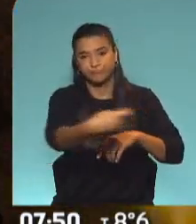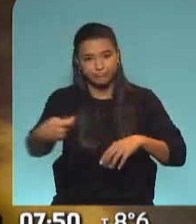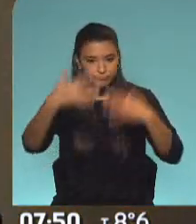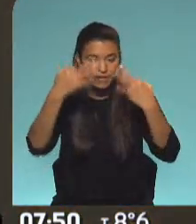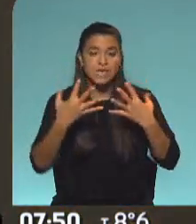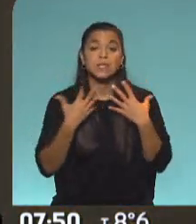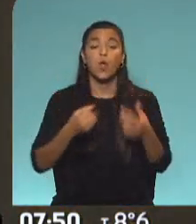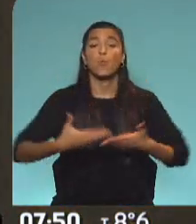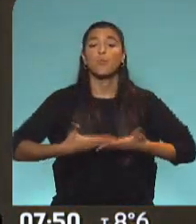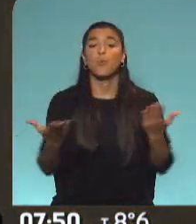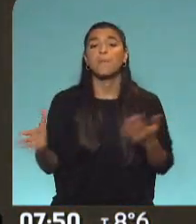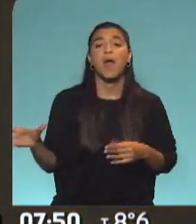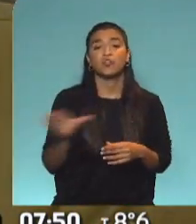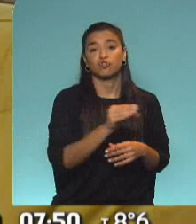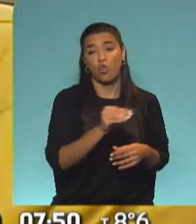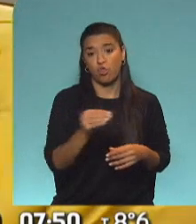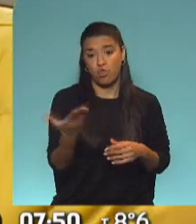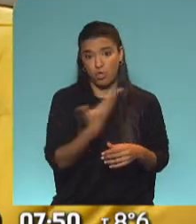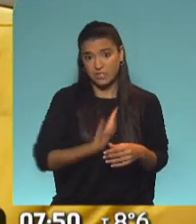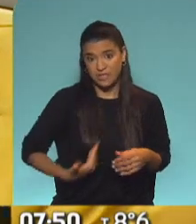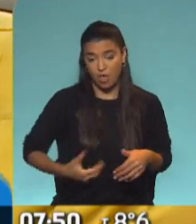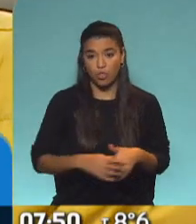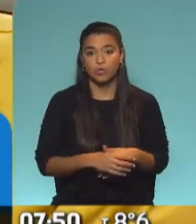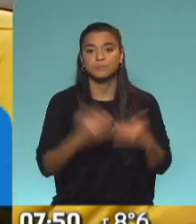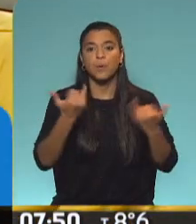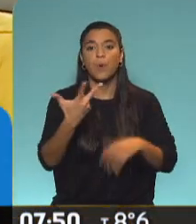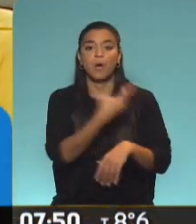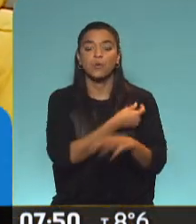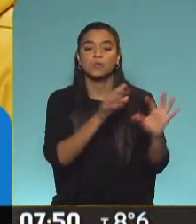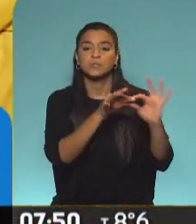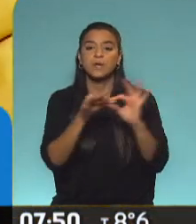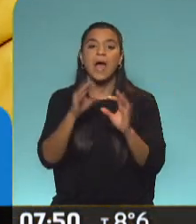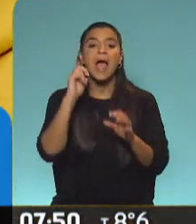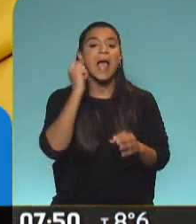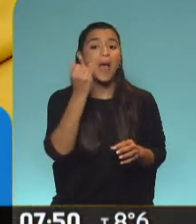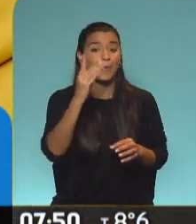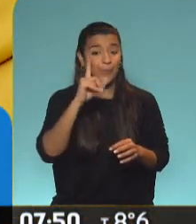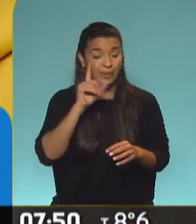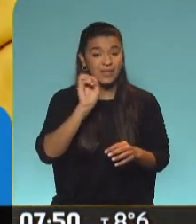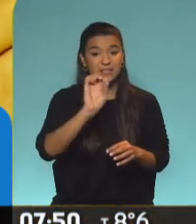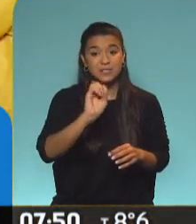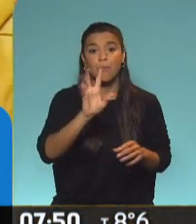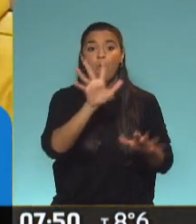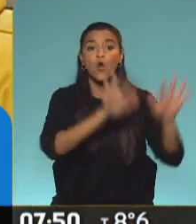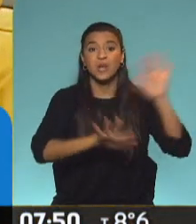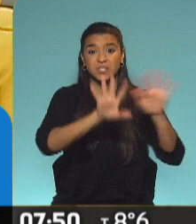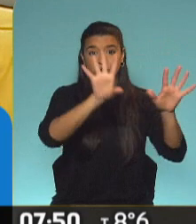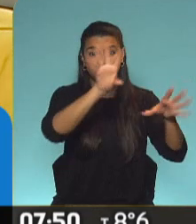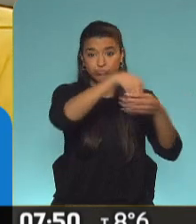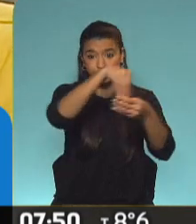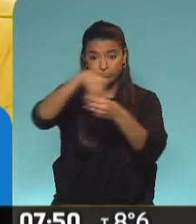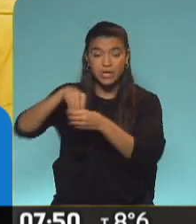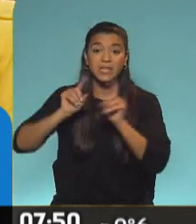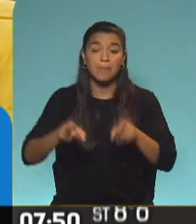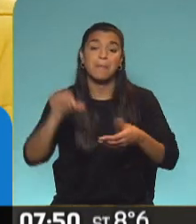salud pública para todos los estados. Hay una alianza de vacunas que se llama Gavi, que está compuesta por varias organizaciones y también por países